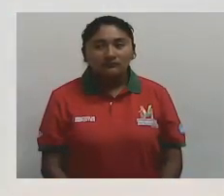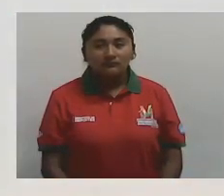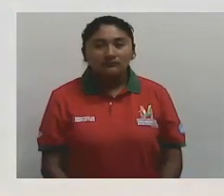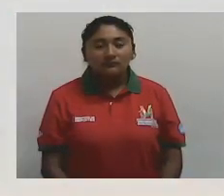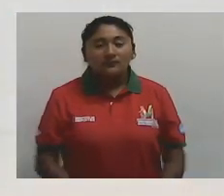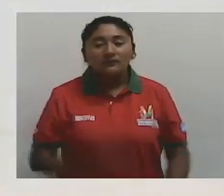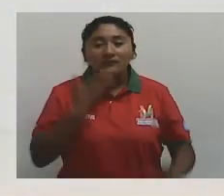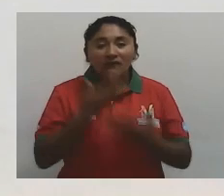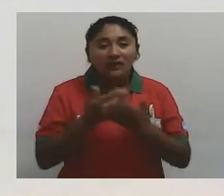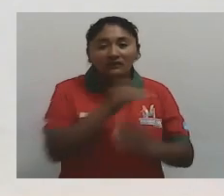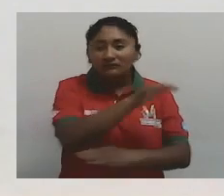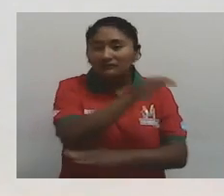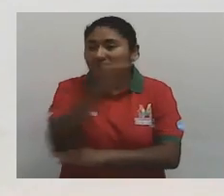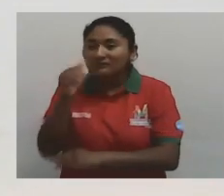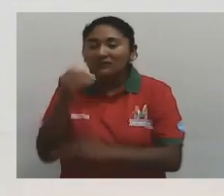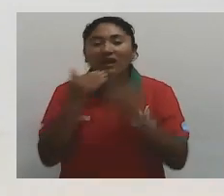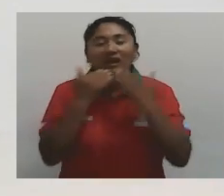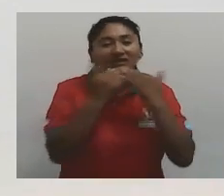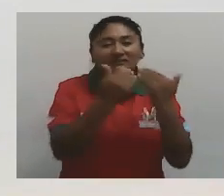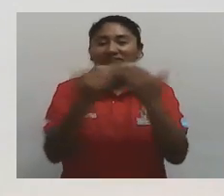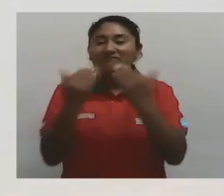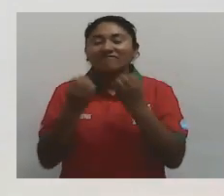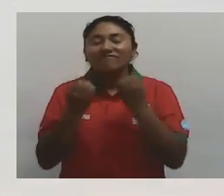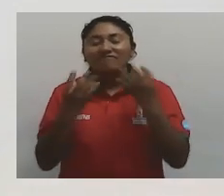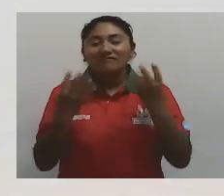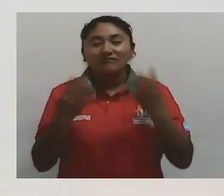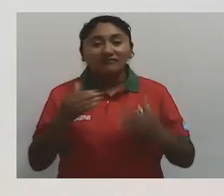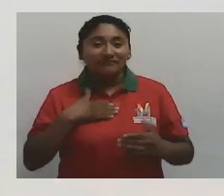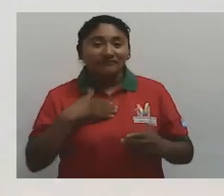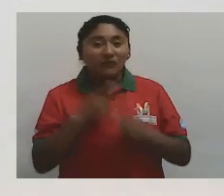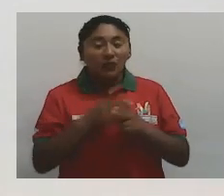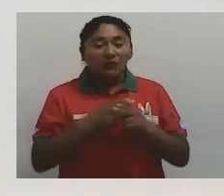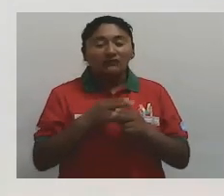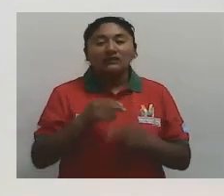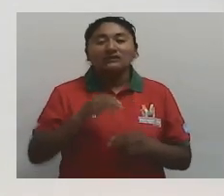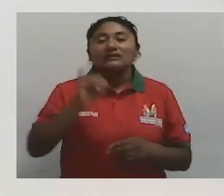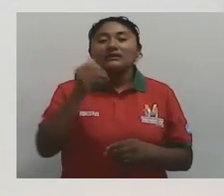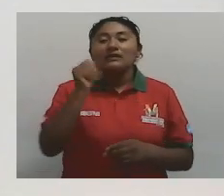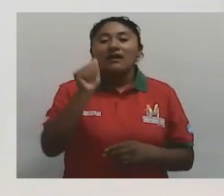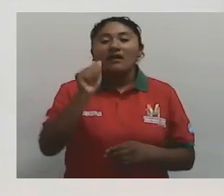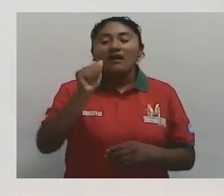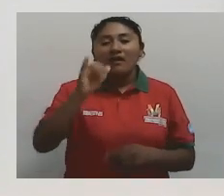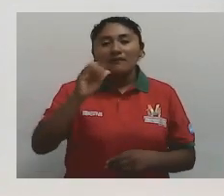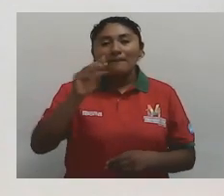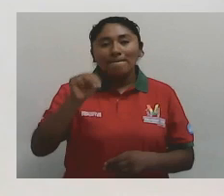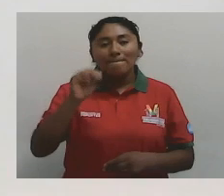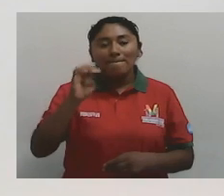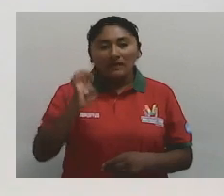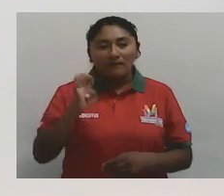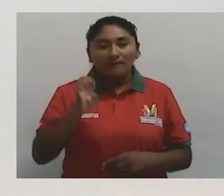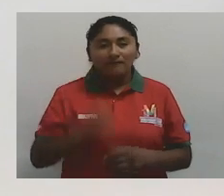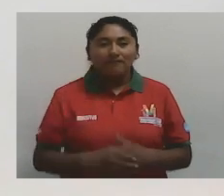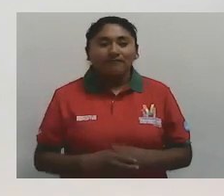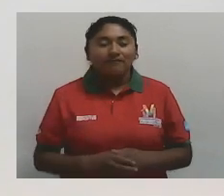Buenas noches, muchísimas gracias. Mi nombre es Jaime Suárez, soy árbitro internacional de voleibol. En este